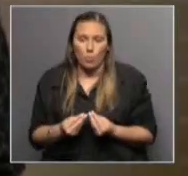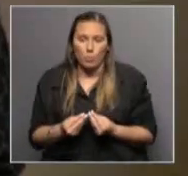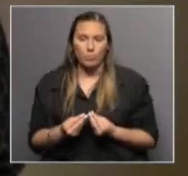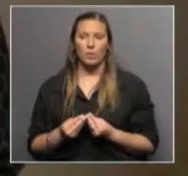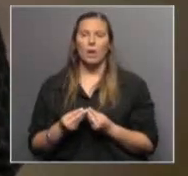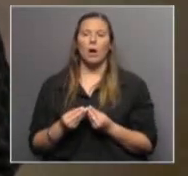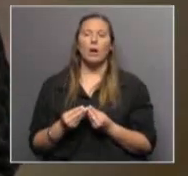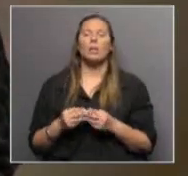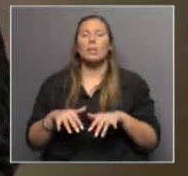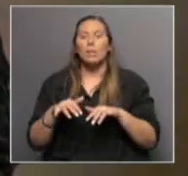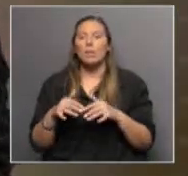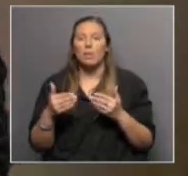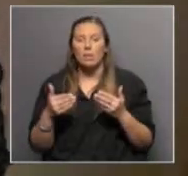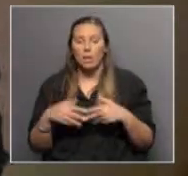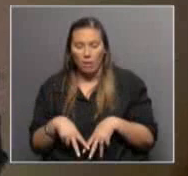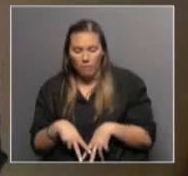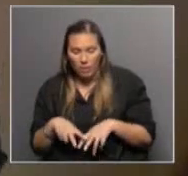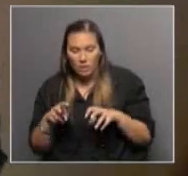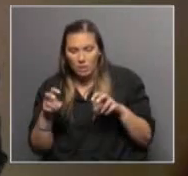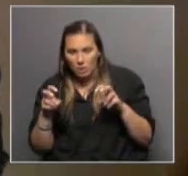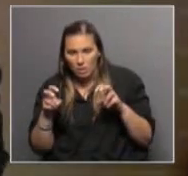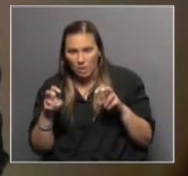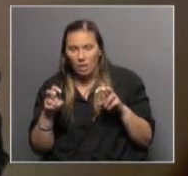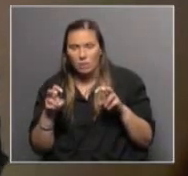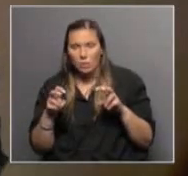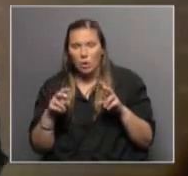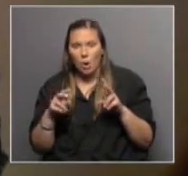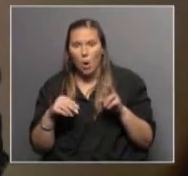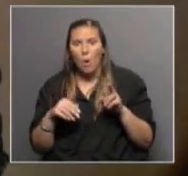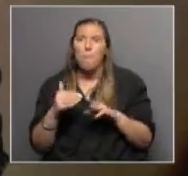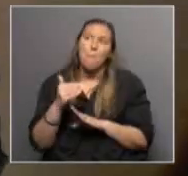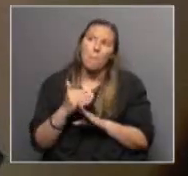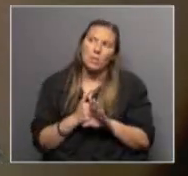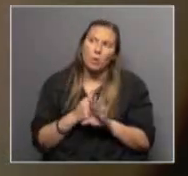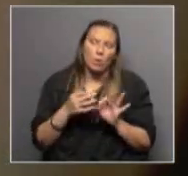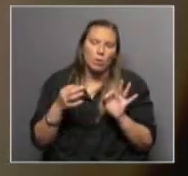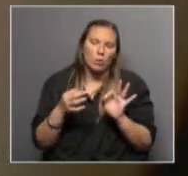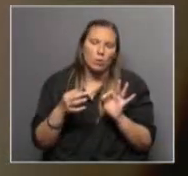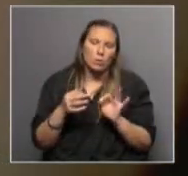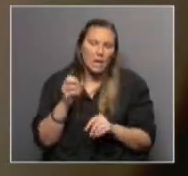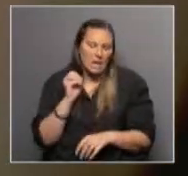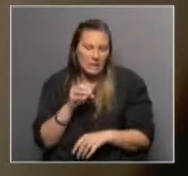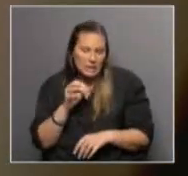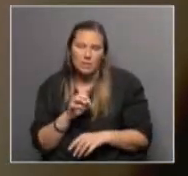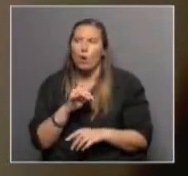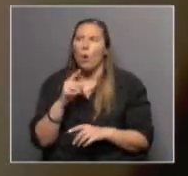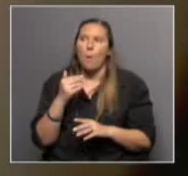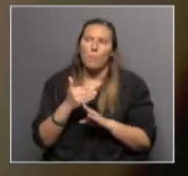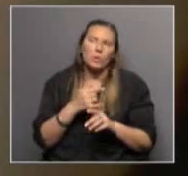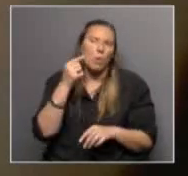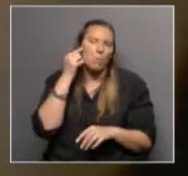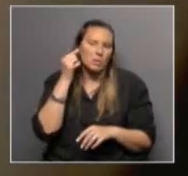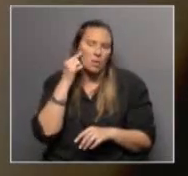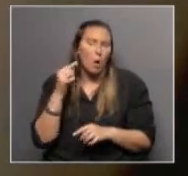varios estudios que muestran que es que hay un uso tal vez menos sofisticado menos crítico si en